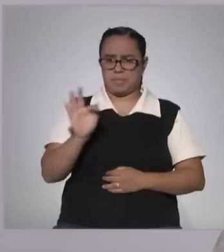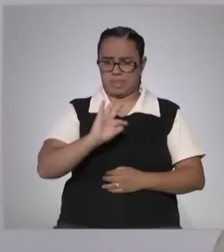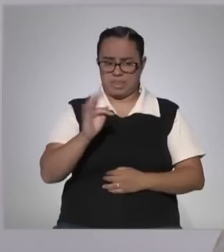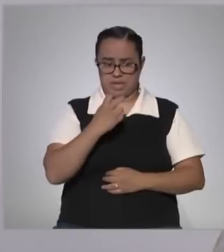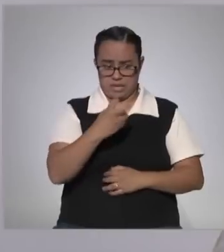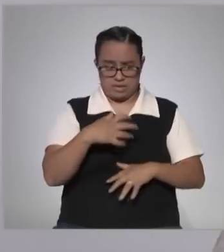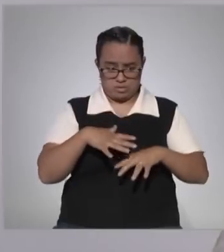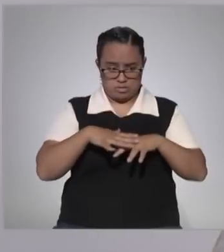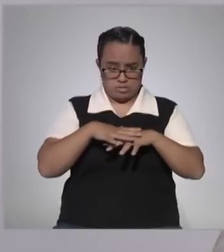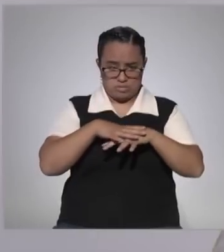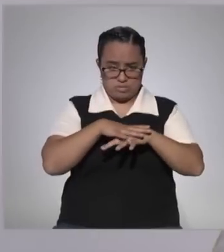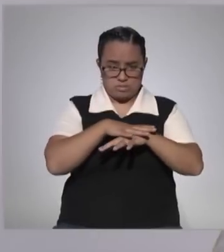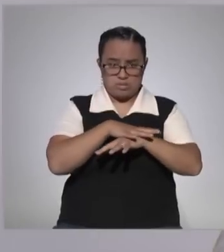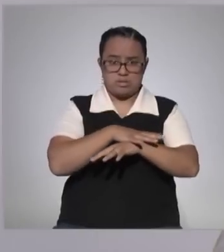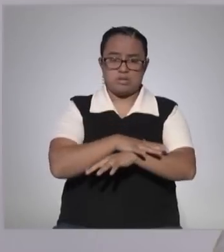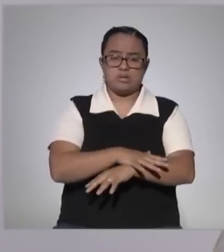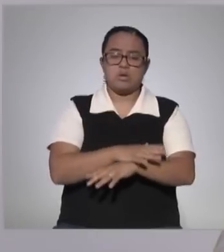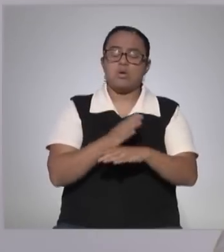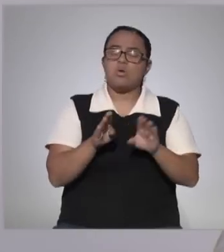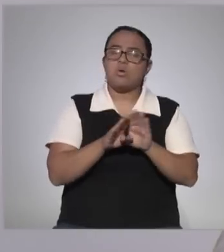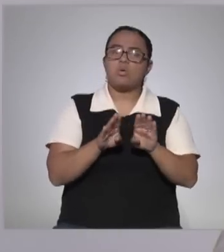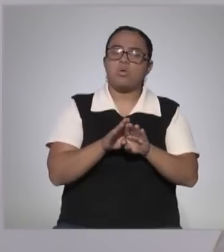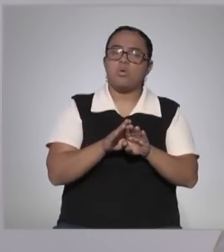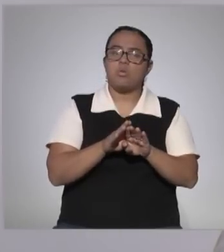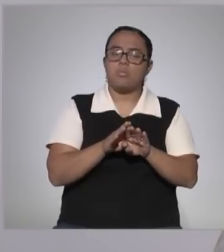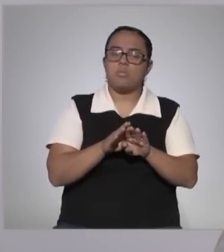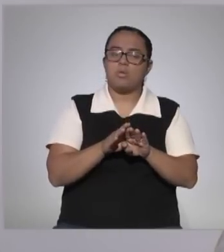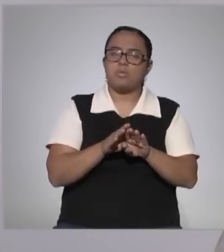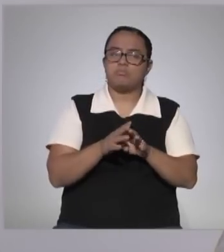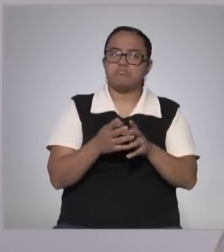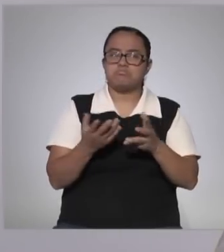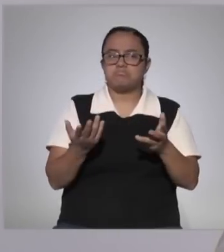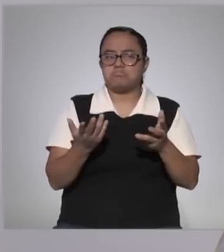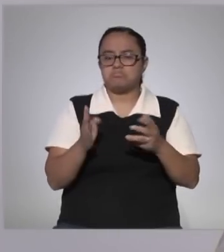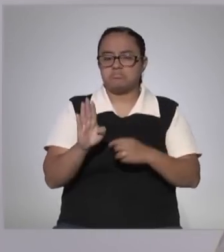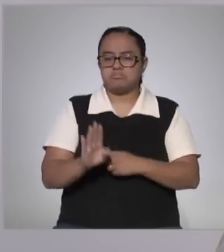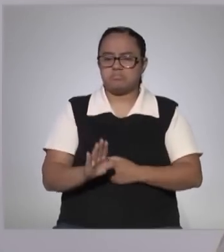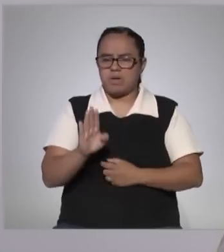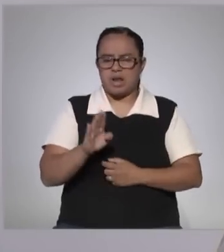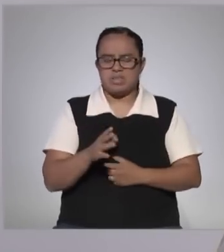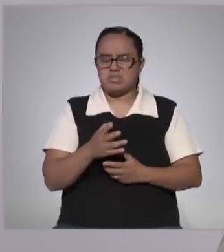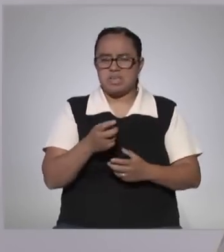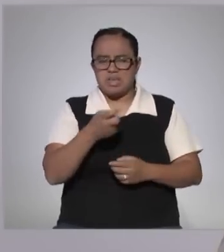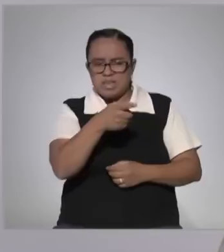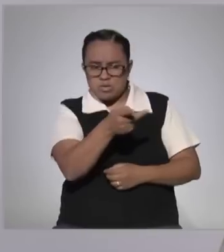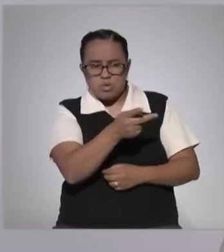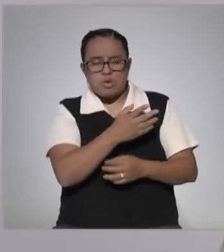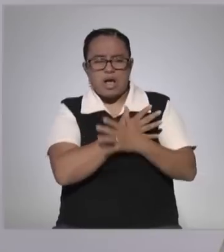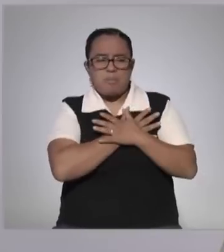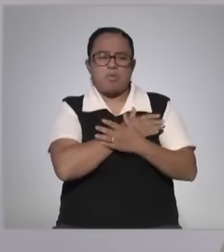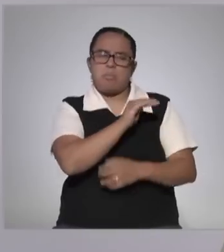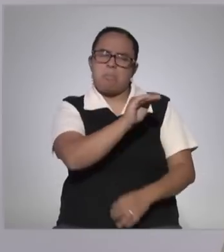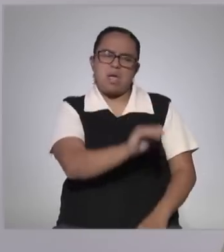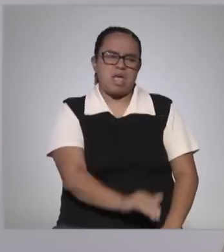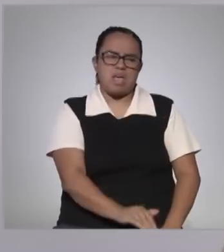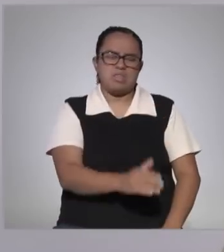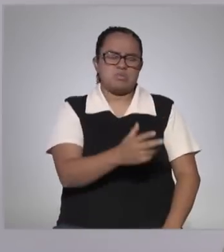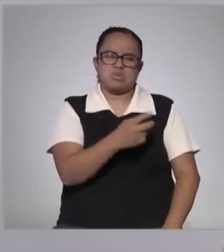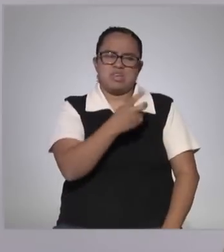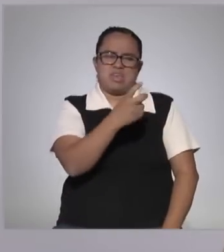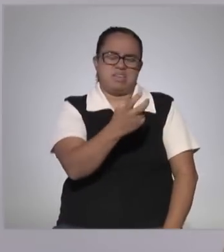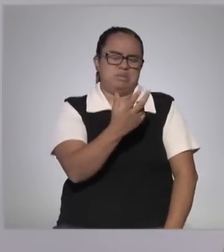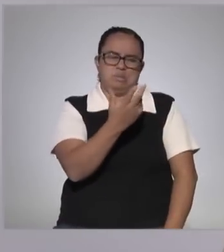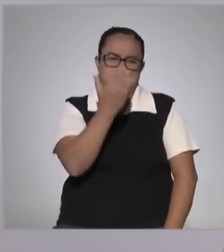a partir de una condición como si fuera menos, como si fuera algo